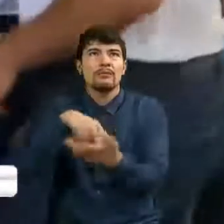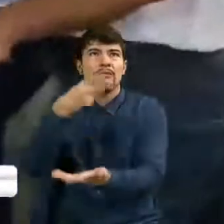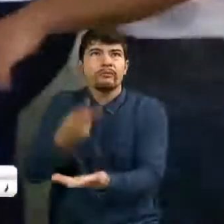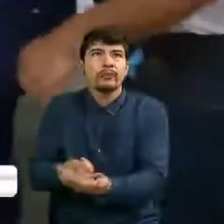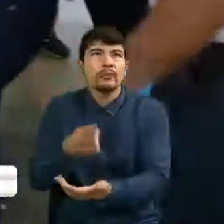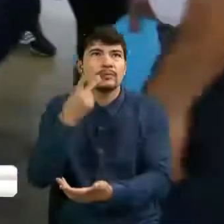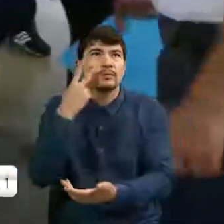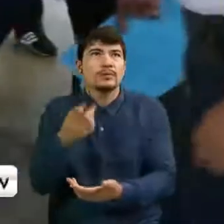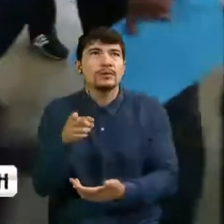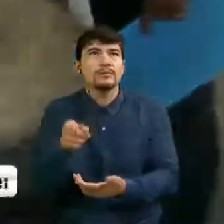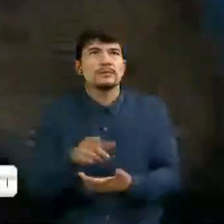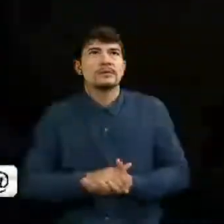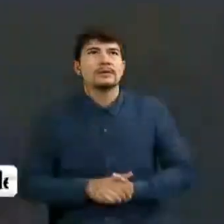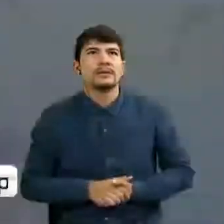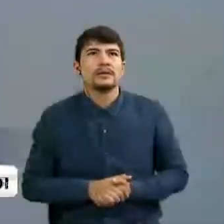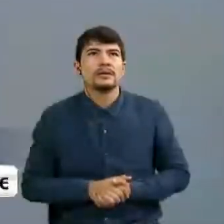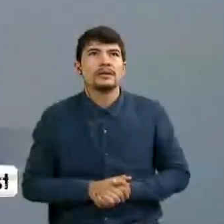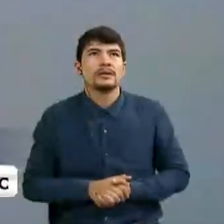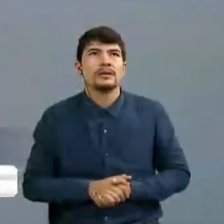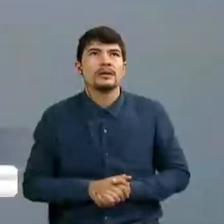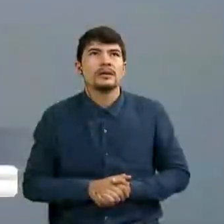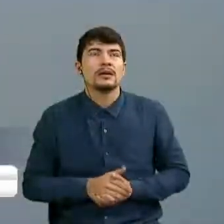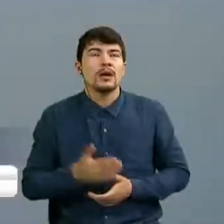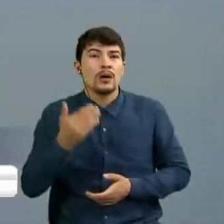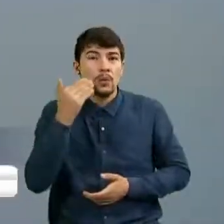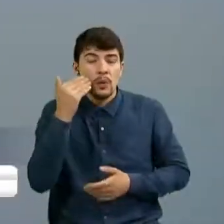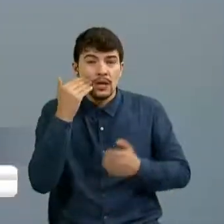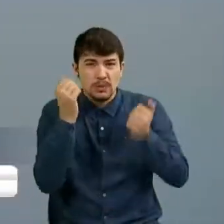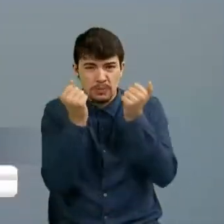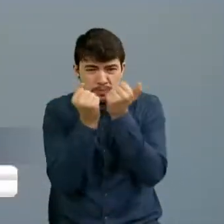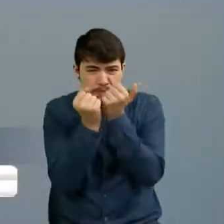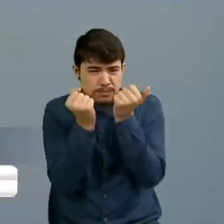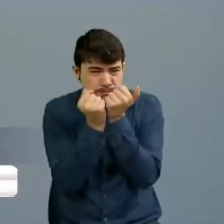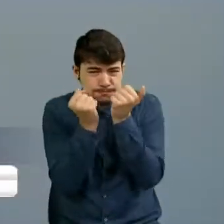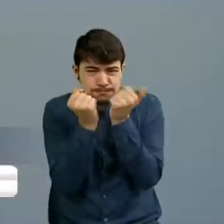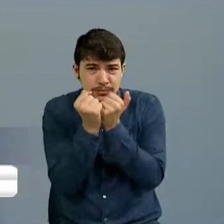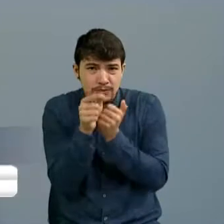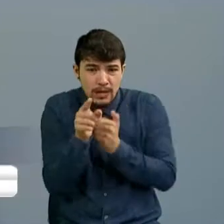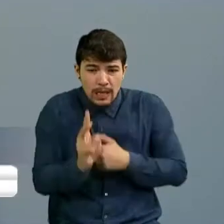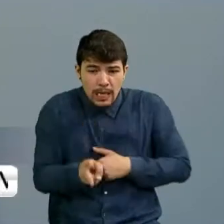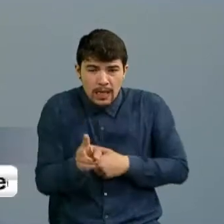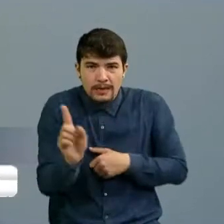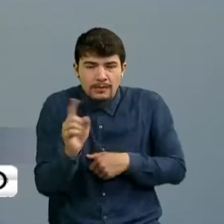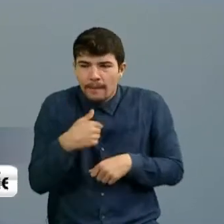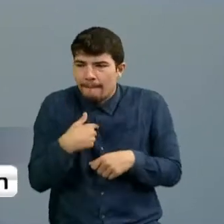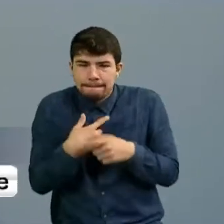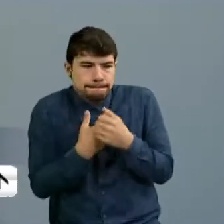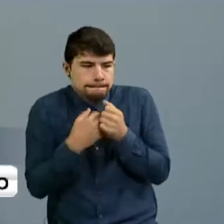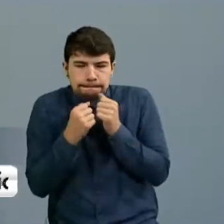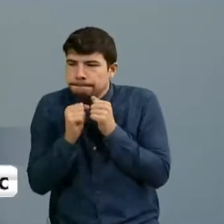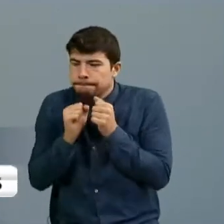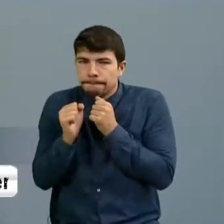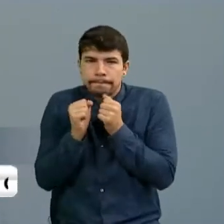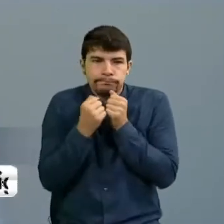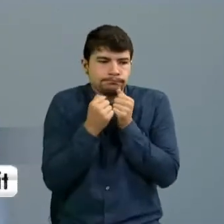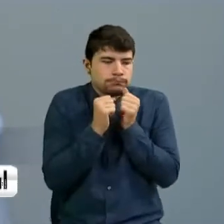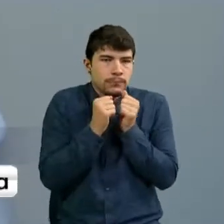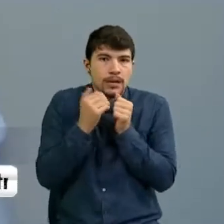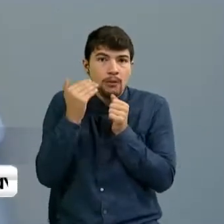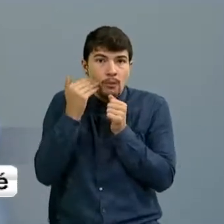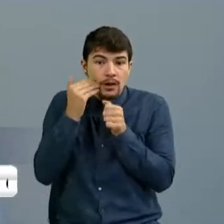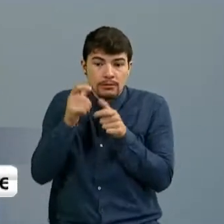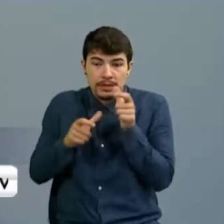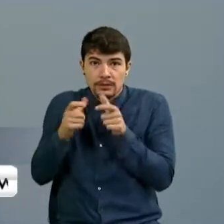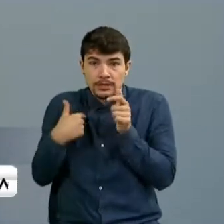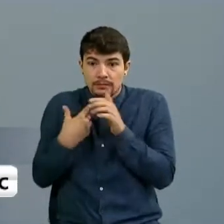las plataformas de acceso. Cuando el bus va demasiado lleno, usted no camina, usted lo lleva. Entonces, cuando la gente